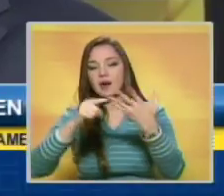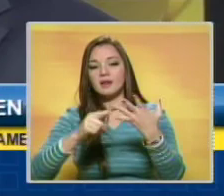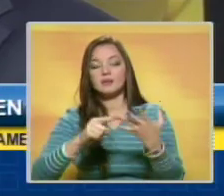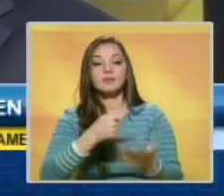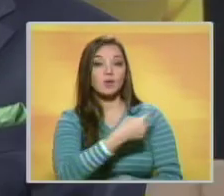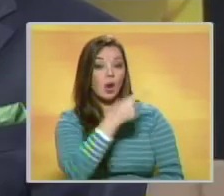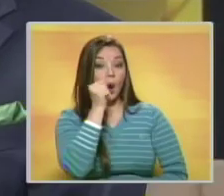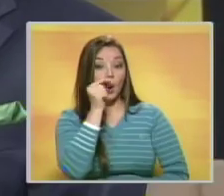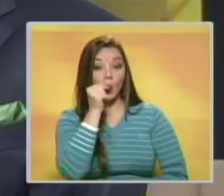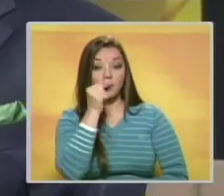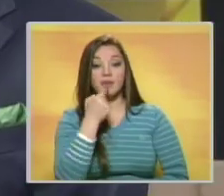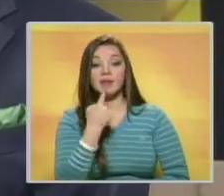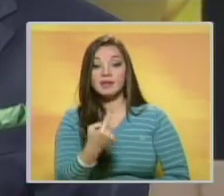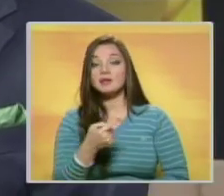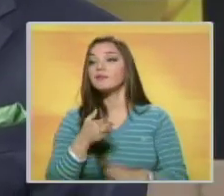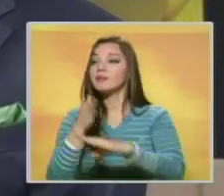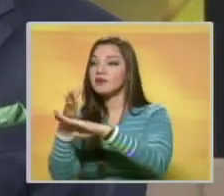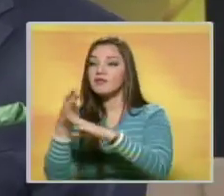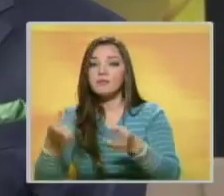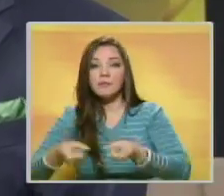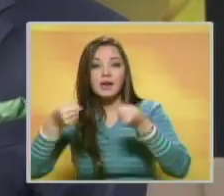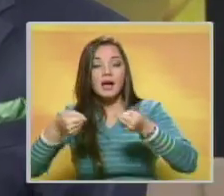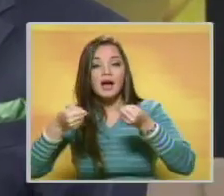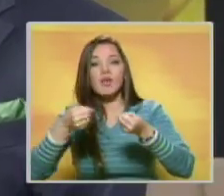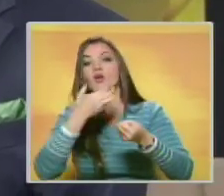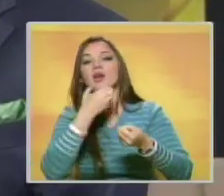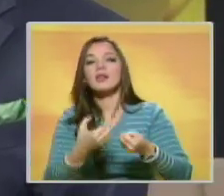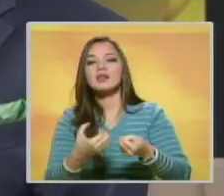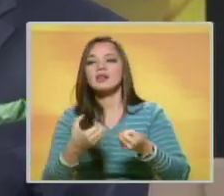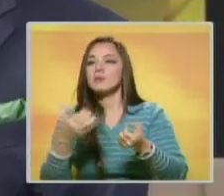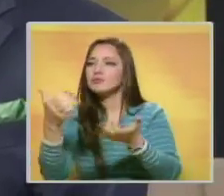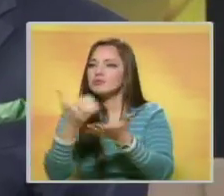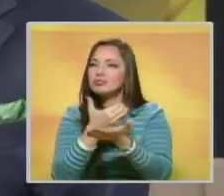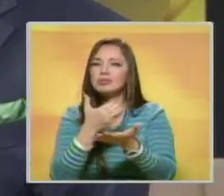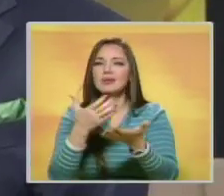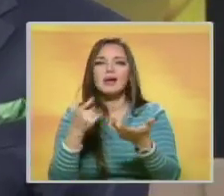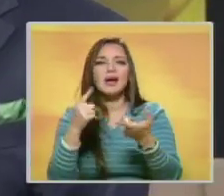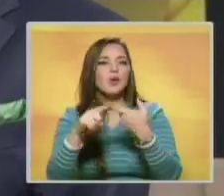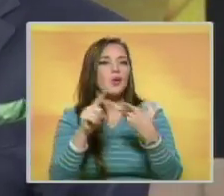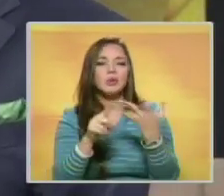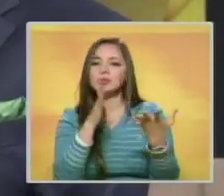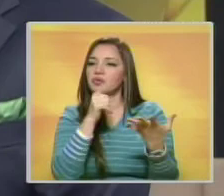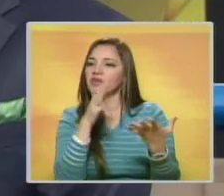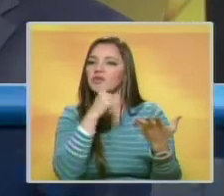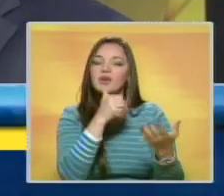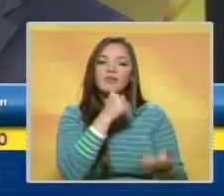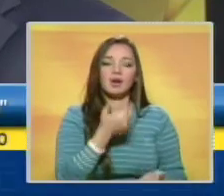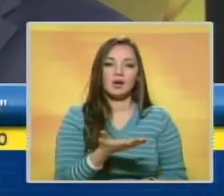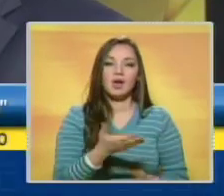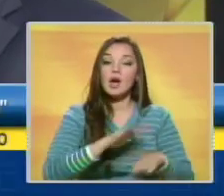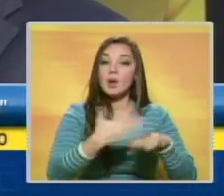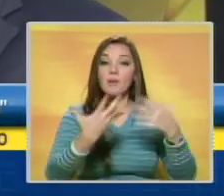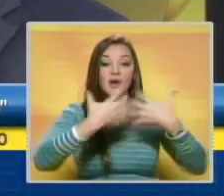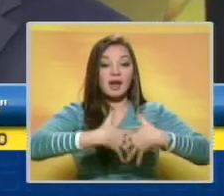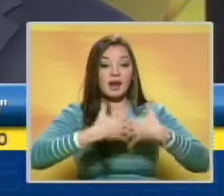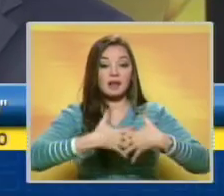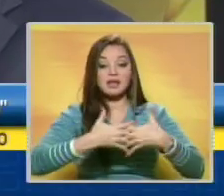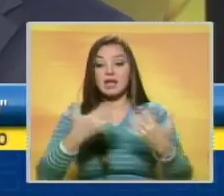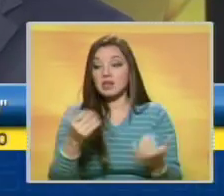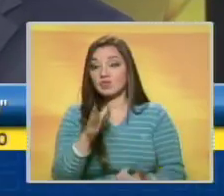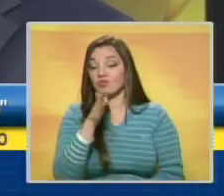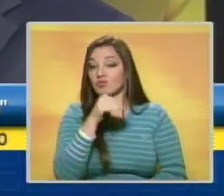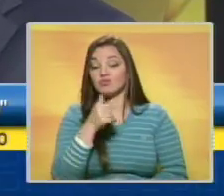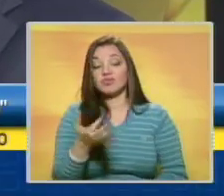que los inventarios en los anaqueles durante el mes de diciembre ya fallaban y continuará la falta porque muchas fábricas no han reiniciado